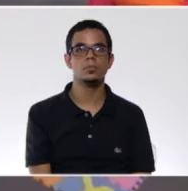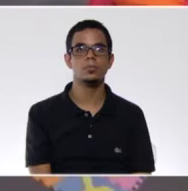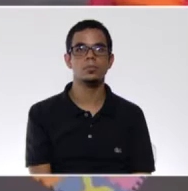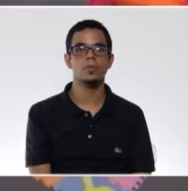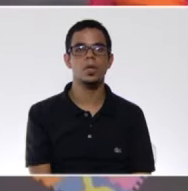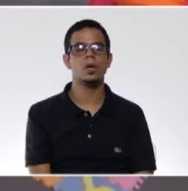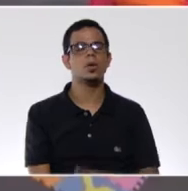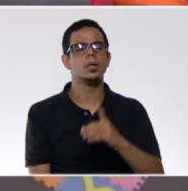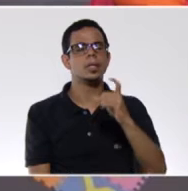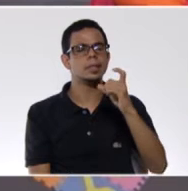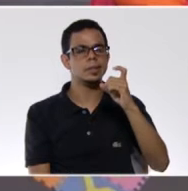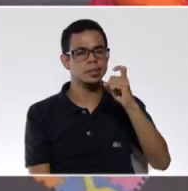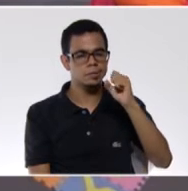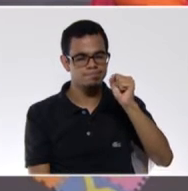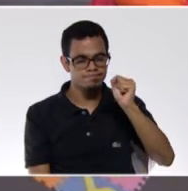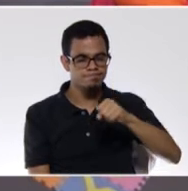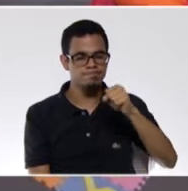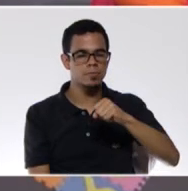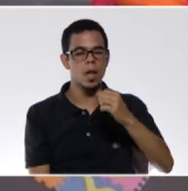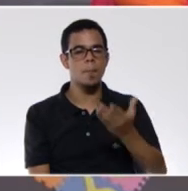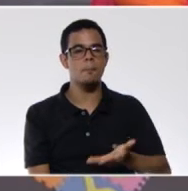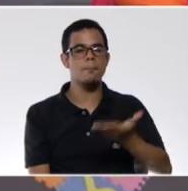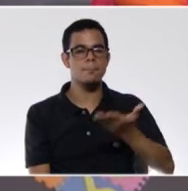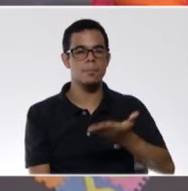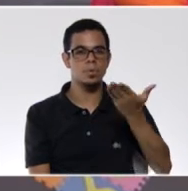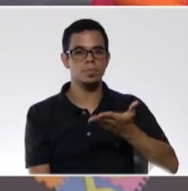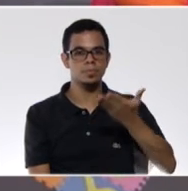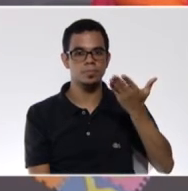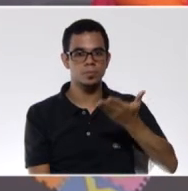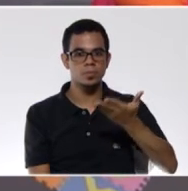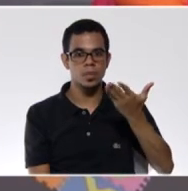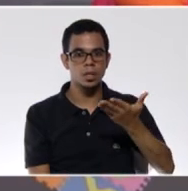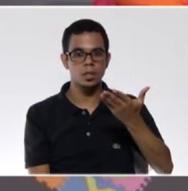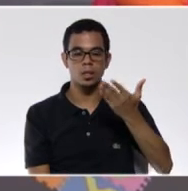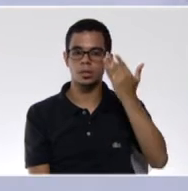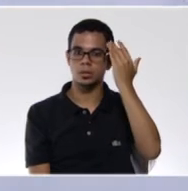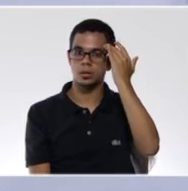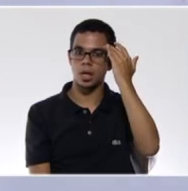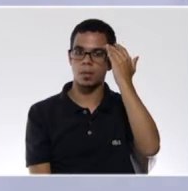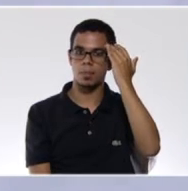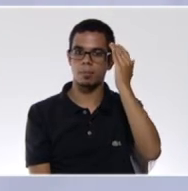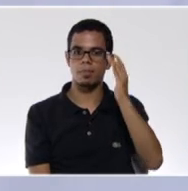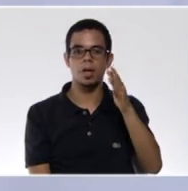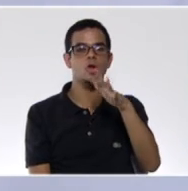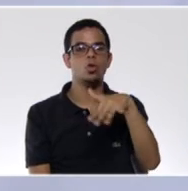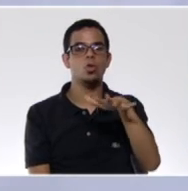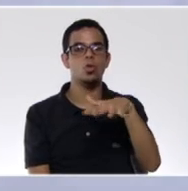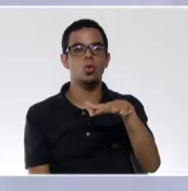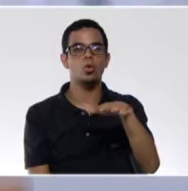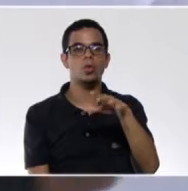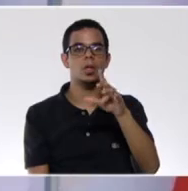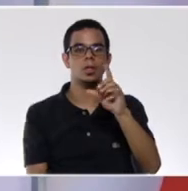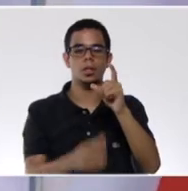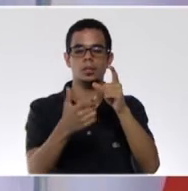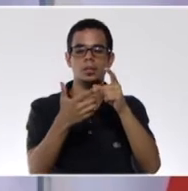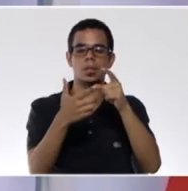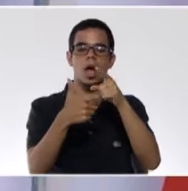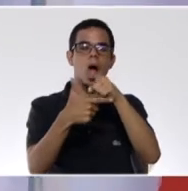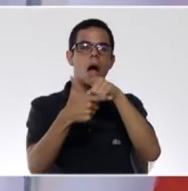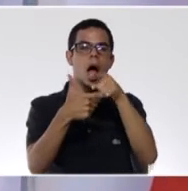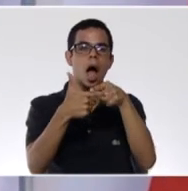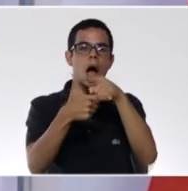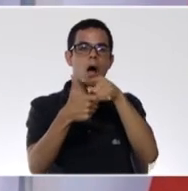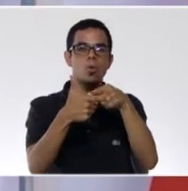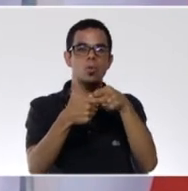Lo que sí es importante es indicar el ángulo de 90 grados, que regularmente